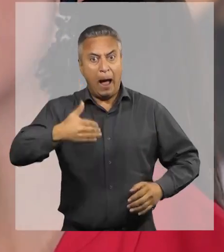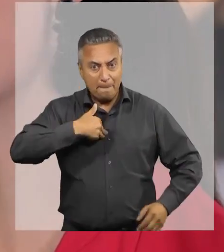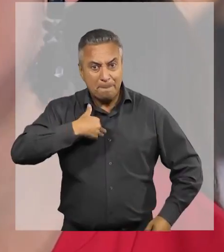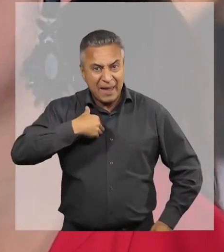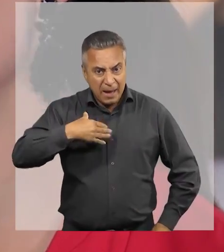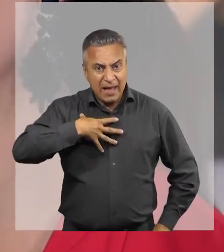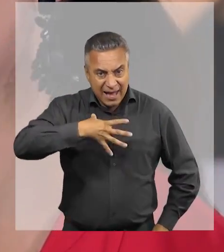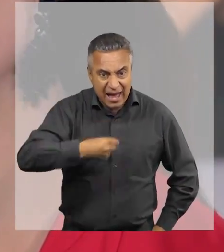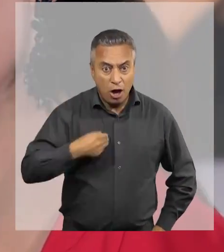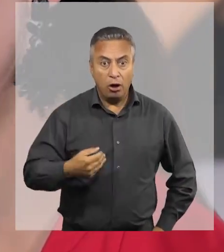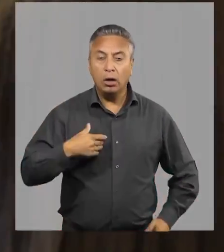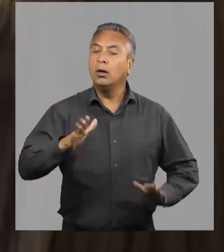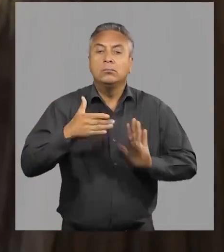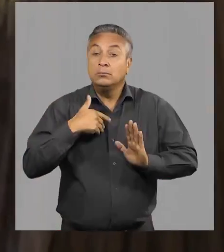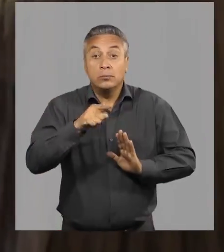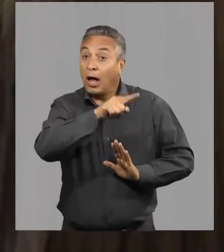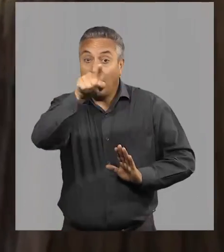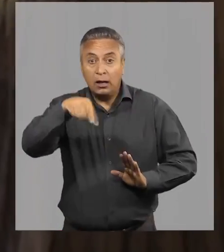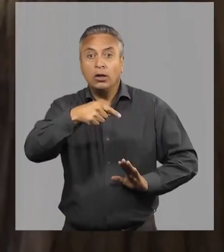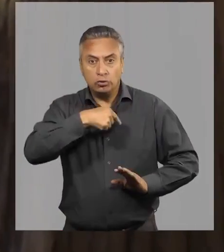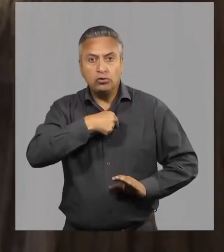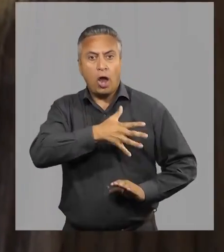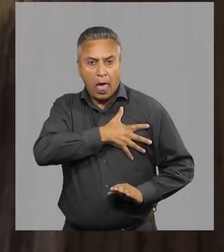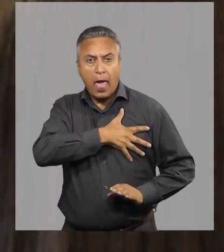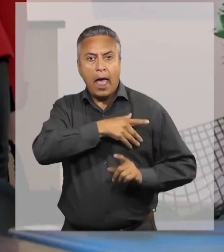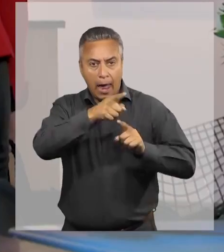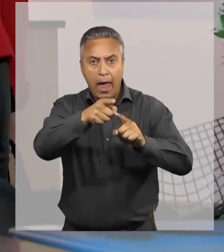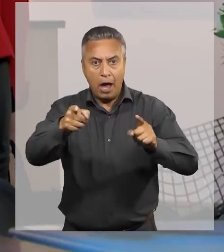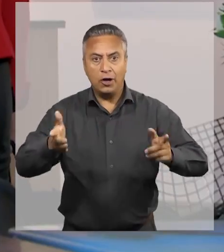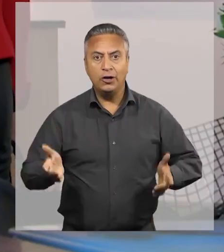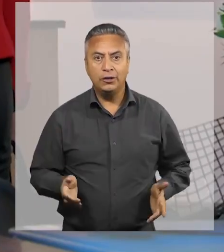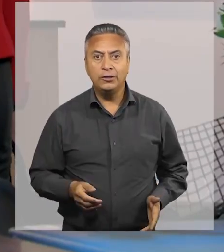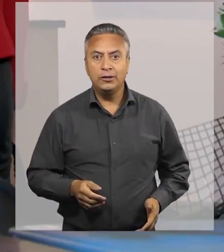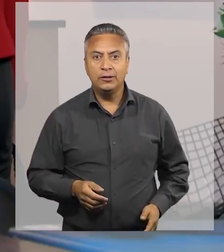de Caco y a mi propio hijo? Es que esa gente yo la quiero.